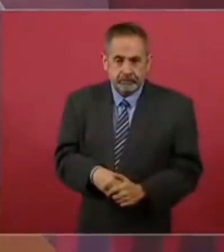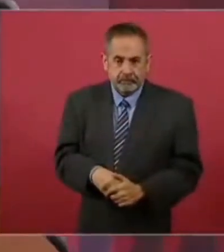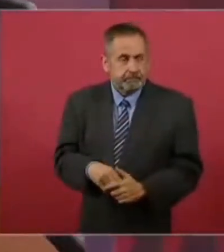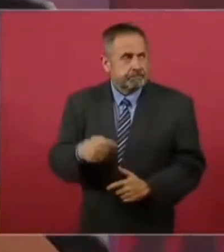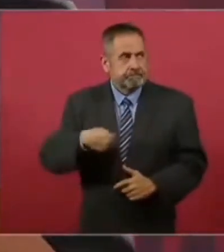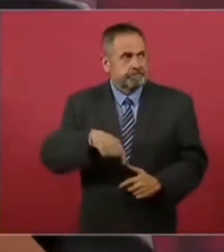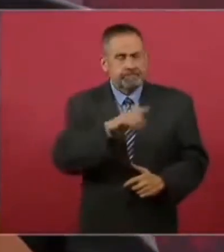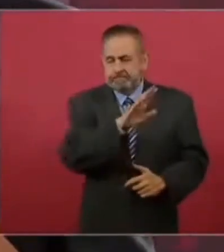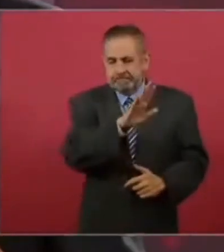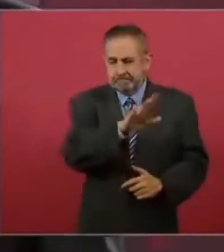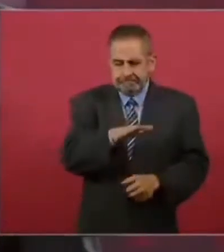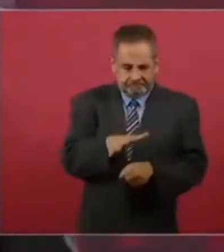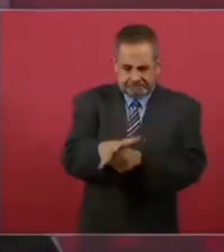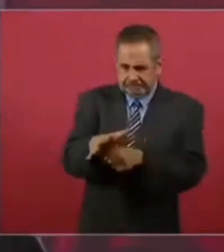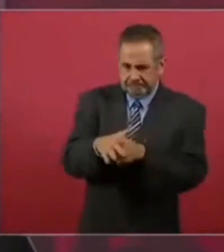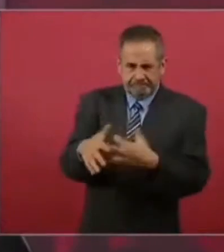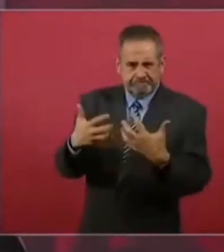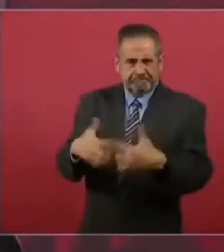Nosotros tenemos,